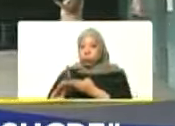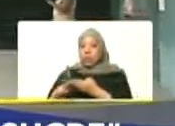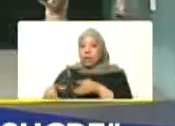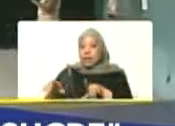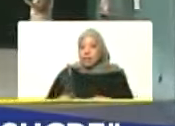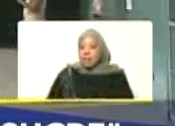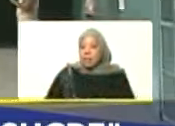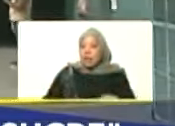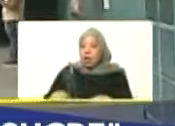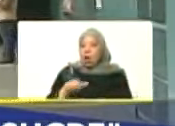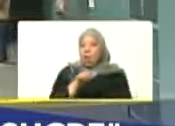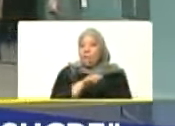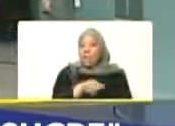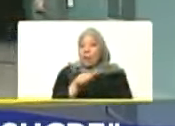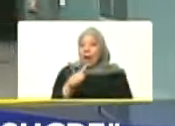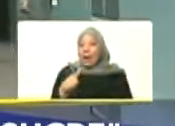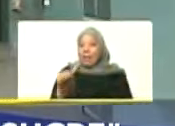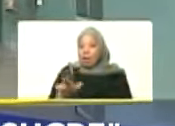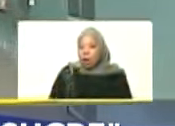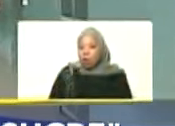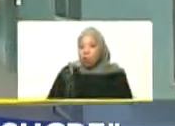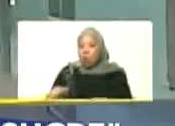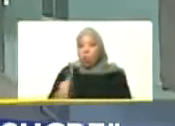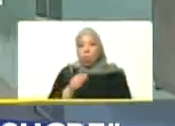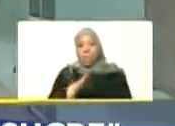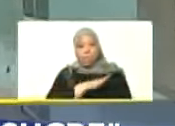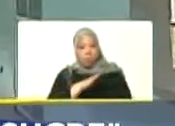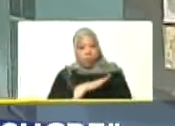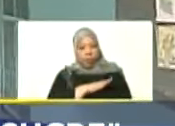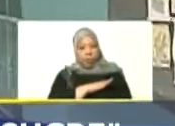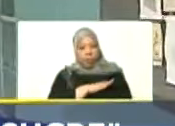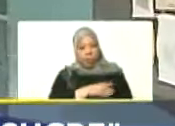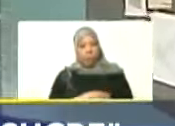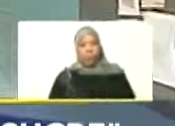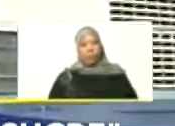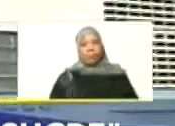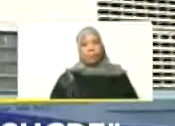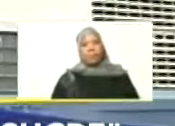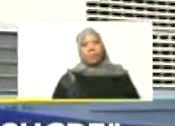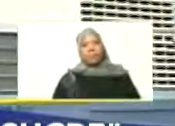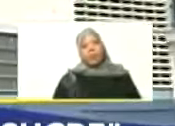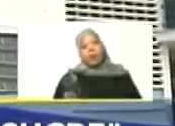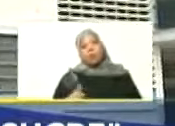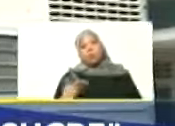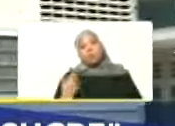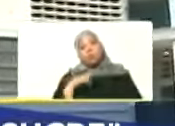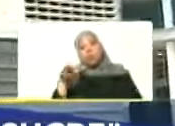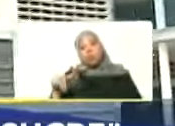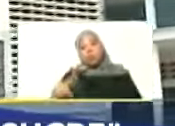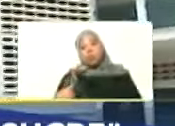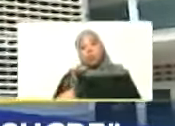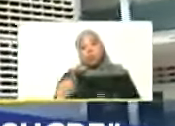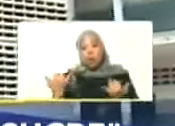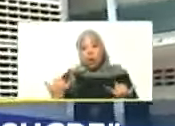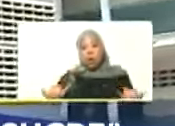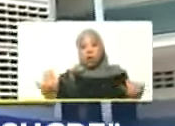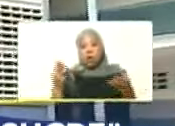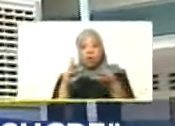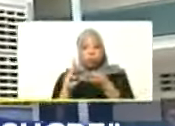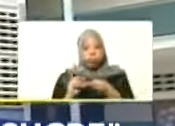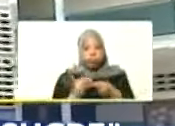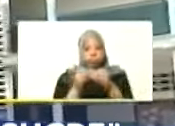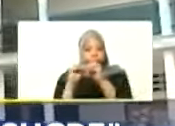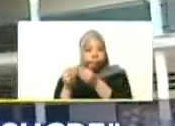locales para explotar todas las potencialidades del territorio, y por eso es que nosotros estamos organizados de esa